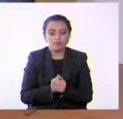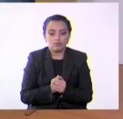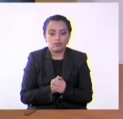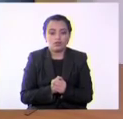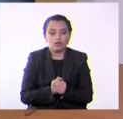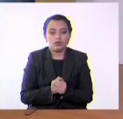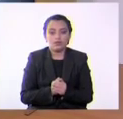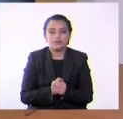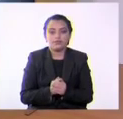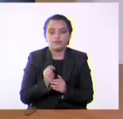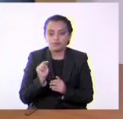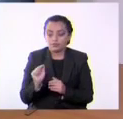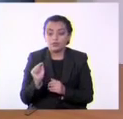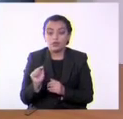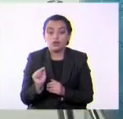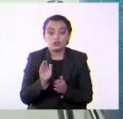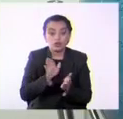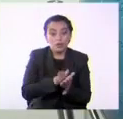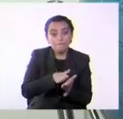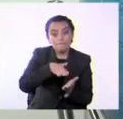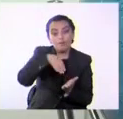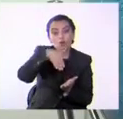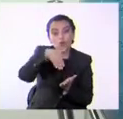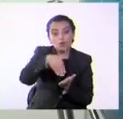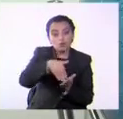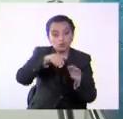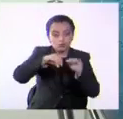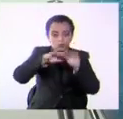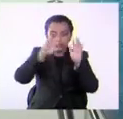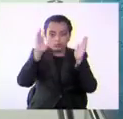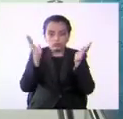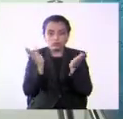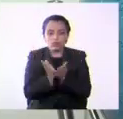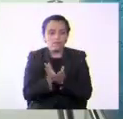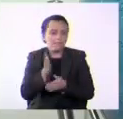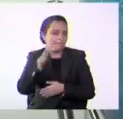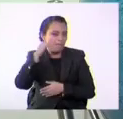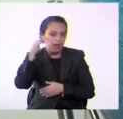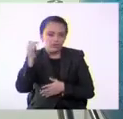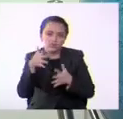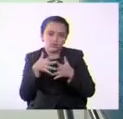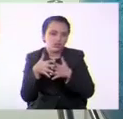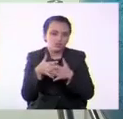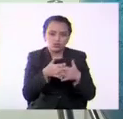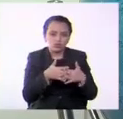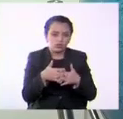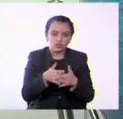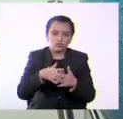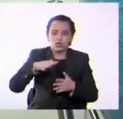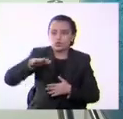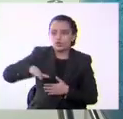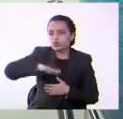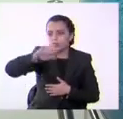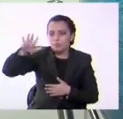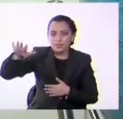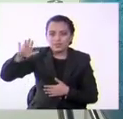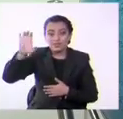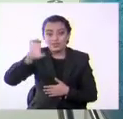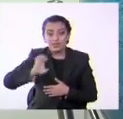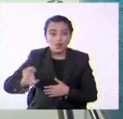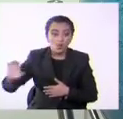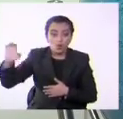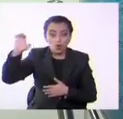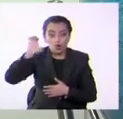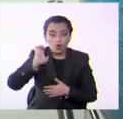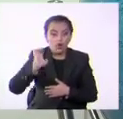de megaproyectos a nivel mundial, en países como Estados Unidos, países como Europa también hay programas de televisión que hablan acerca de estos